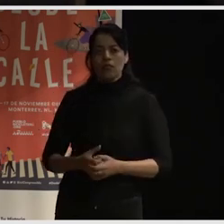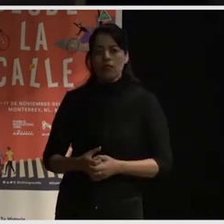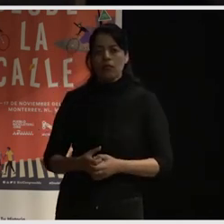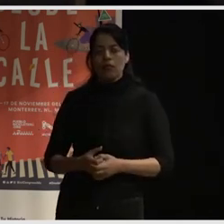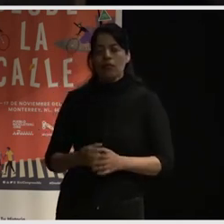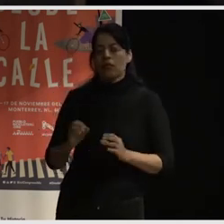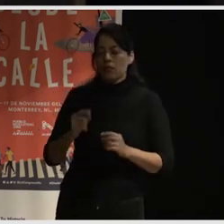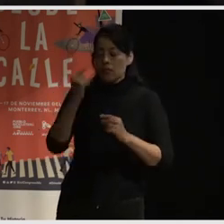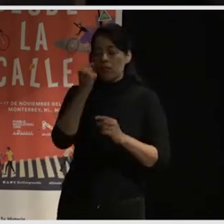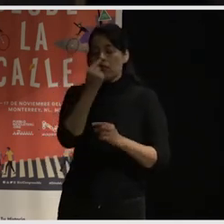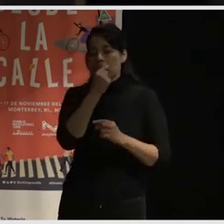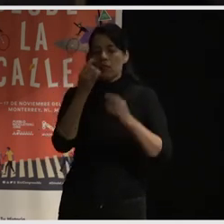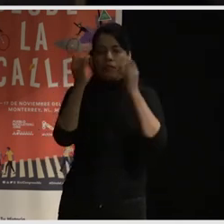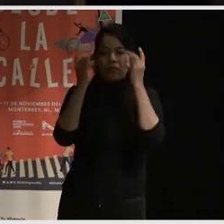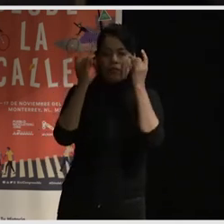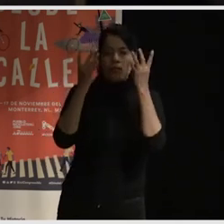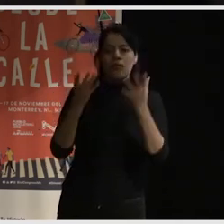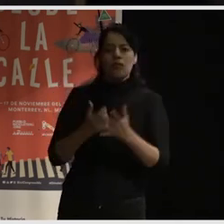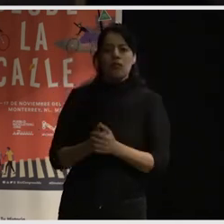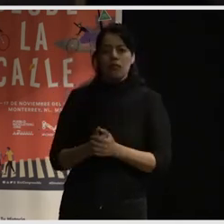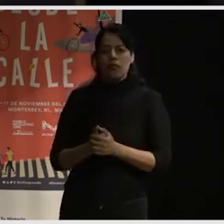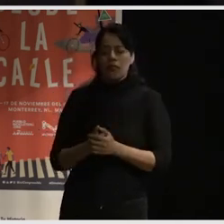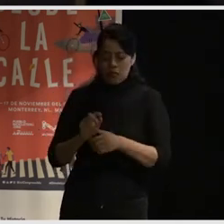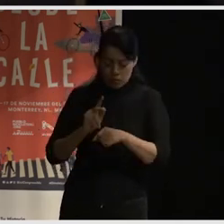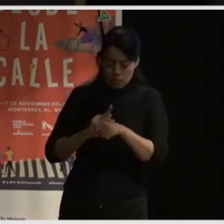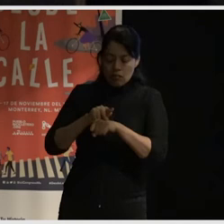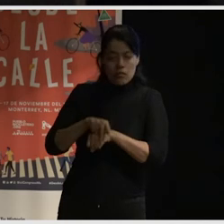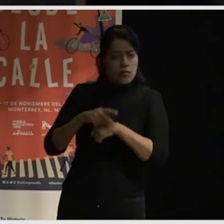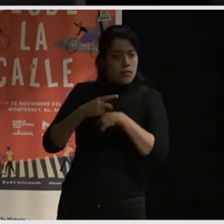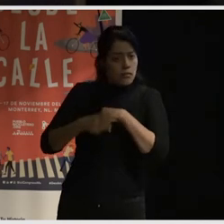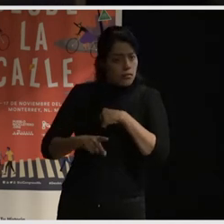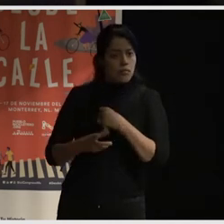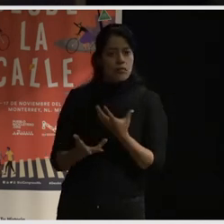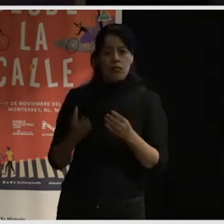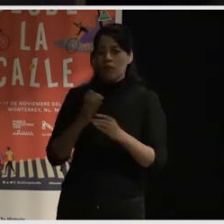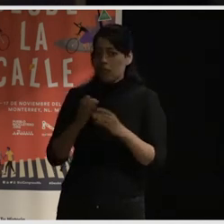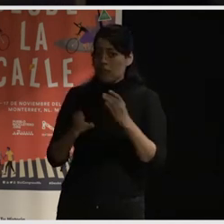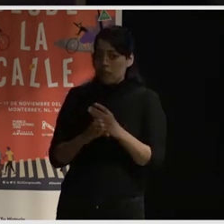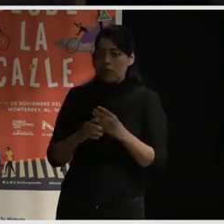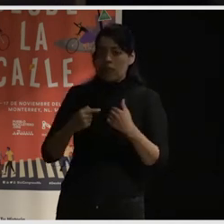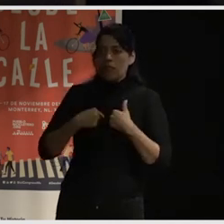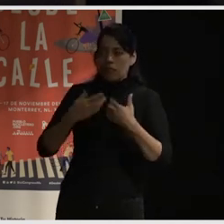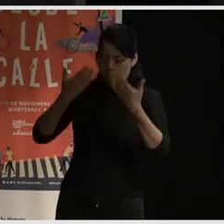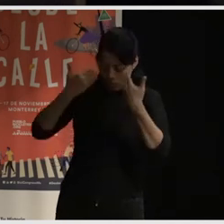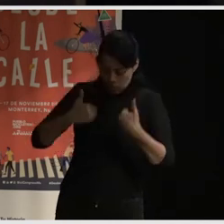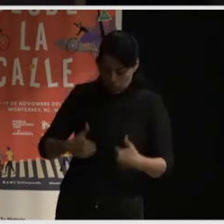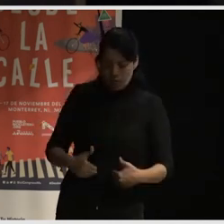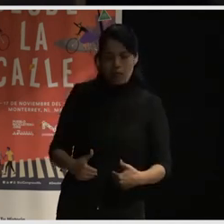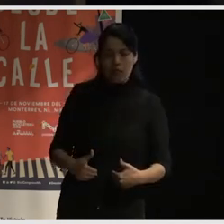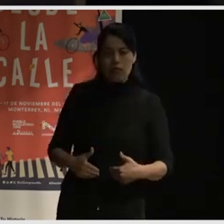los ojos el escozor en la piel y son cosas que yo lo traigo hacia mí digo es que